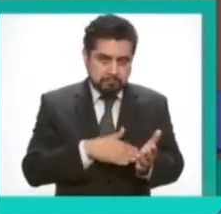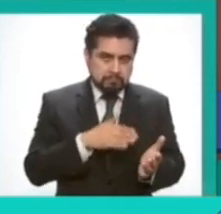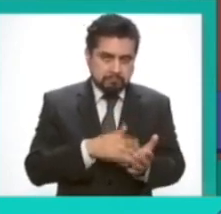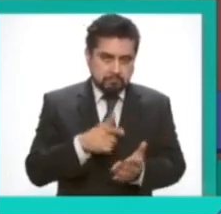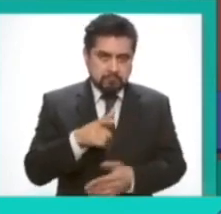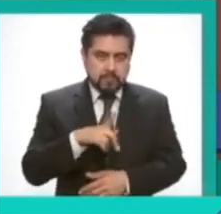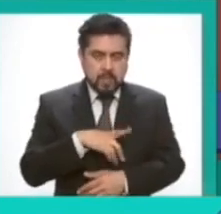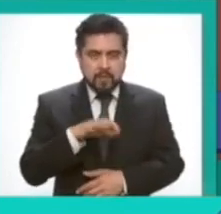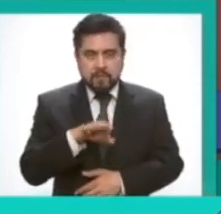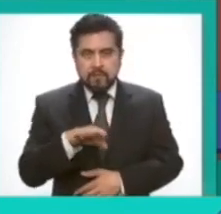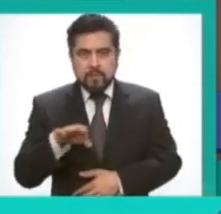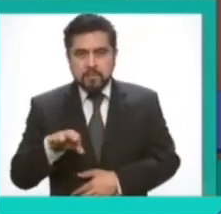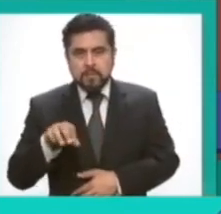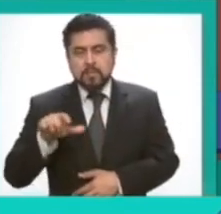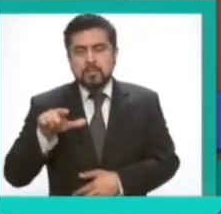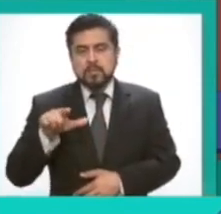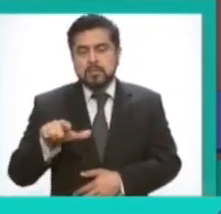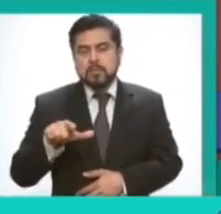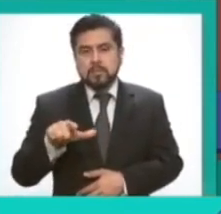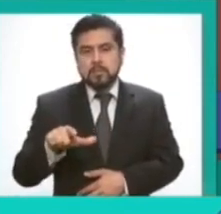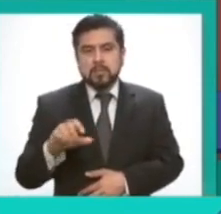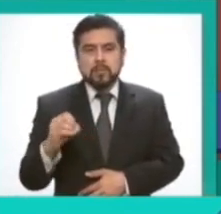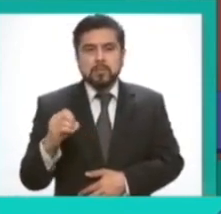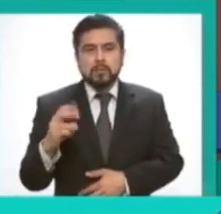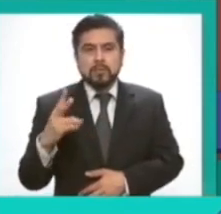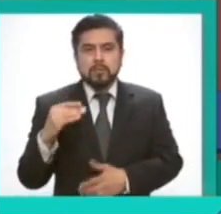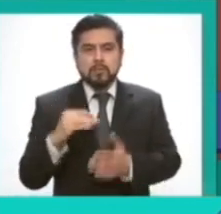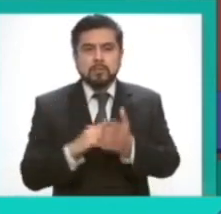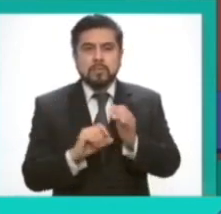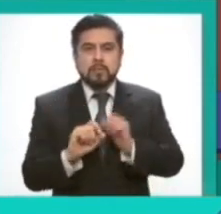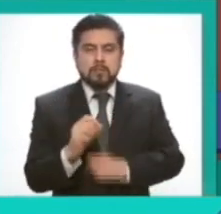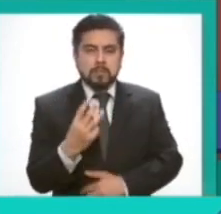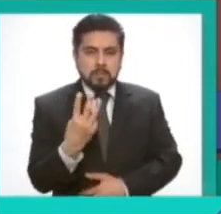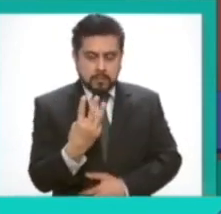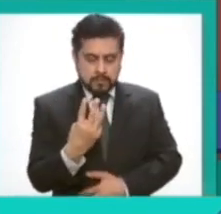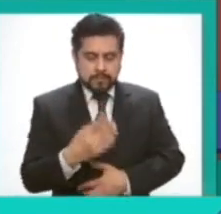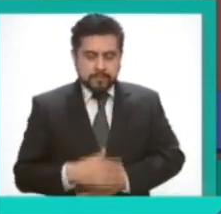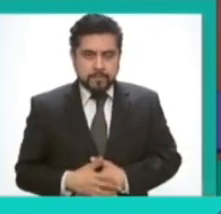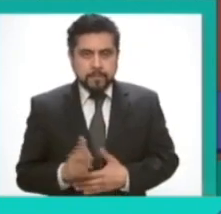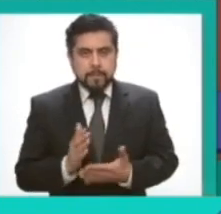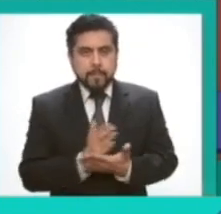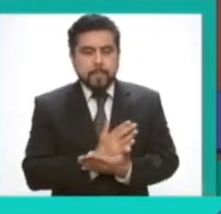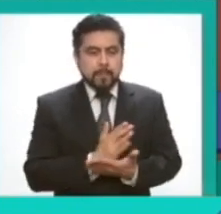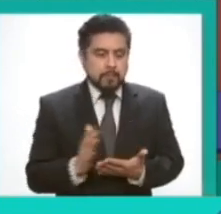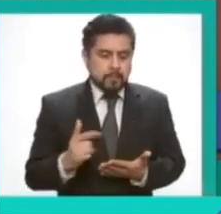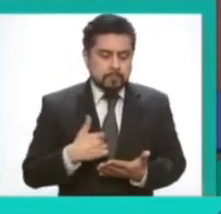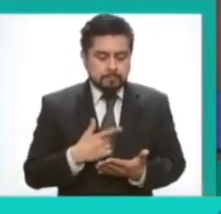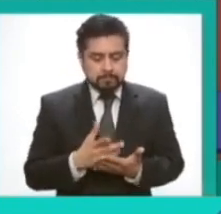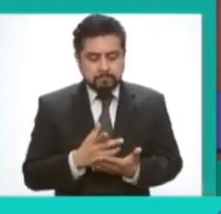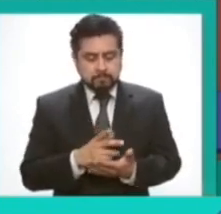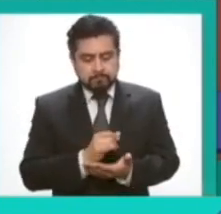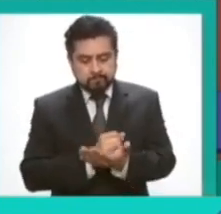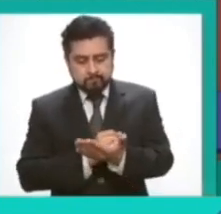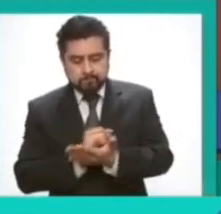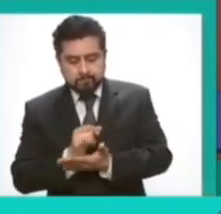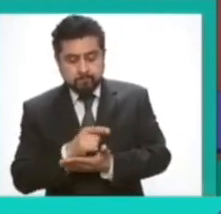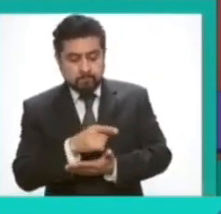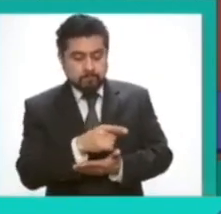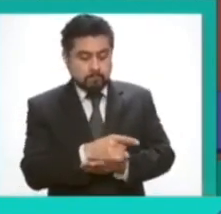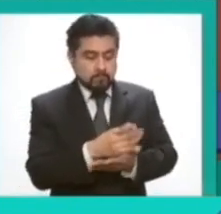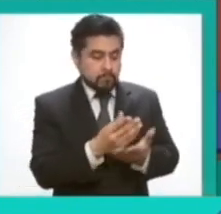detención de fecha 17 de octubre del año 2023 Por otra parte se concluye que los oficios entregados a la